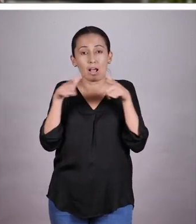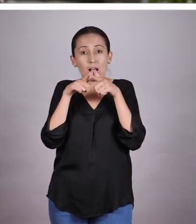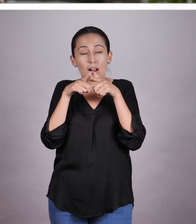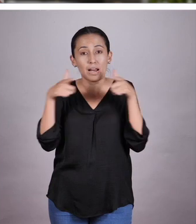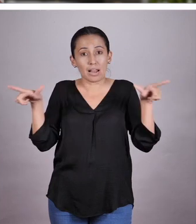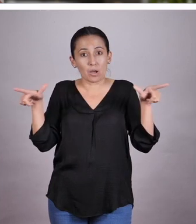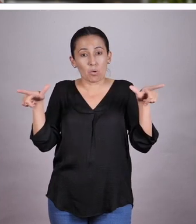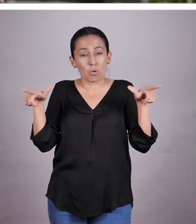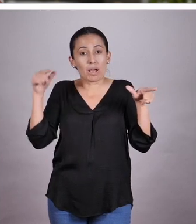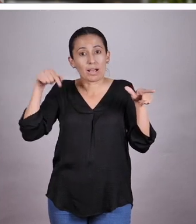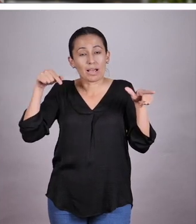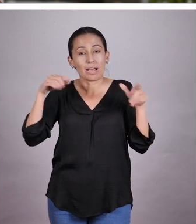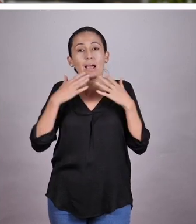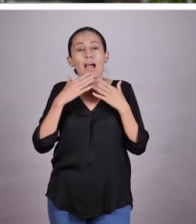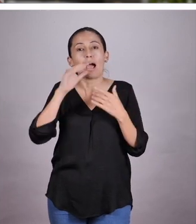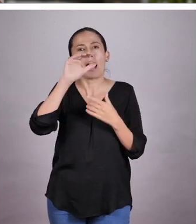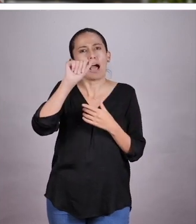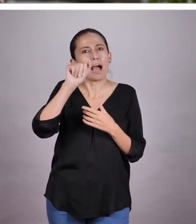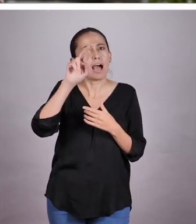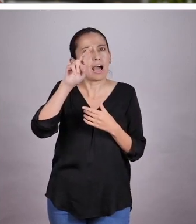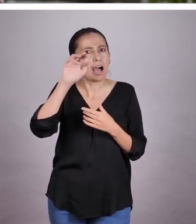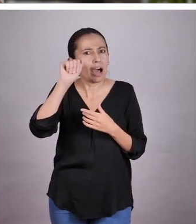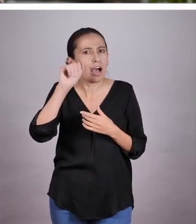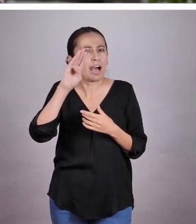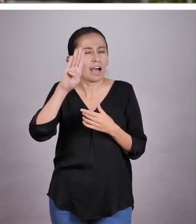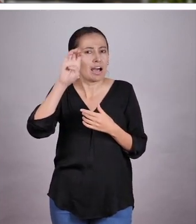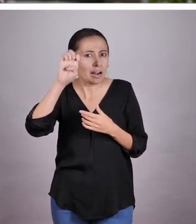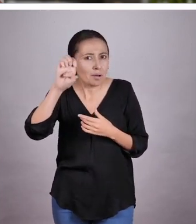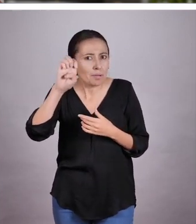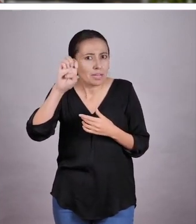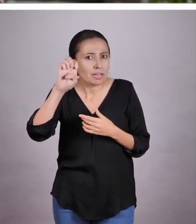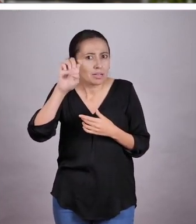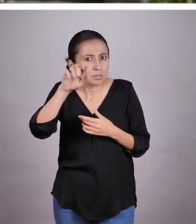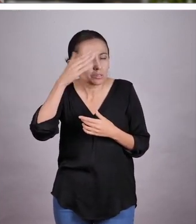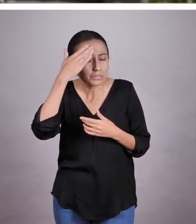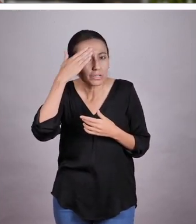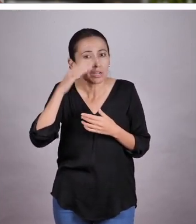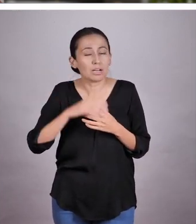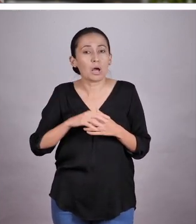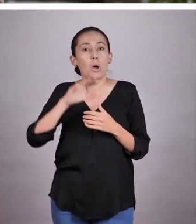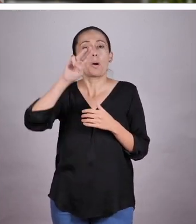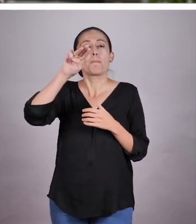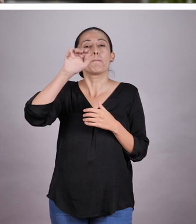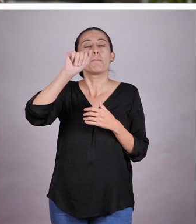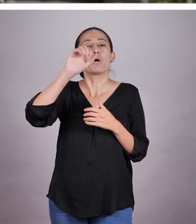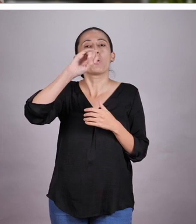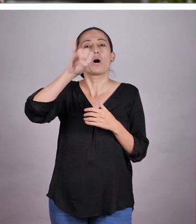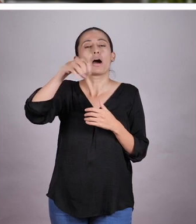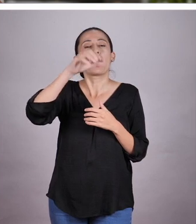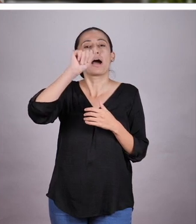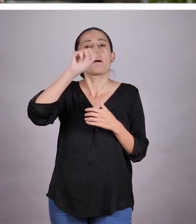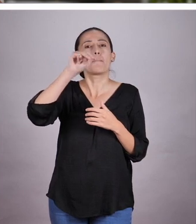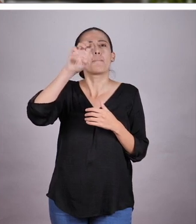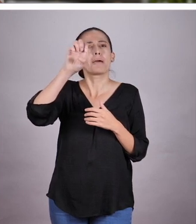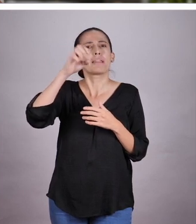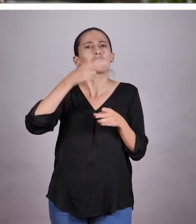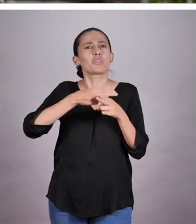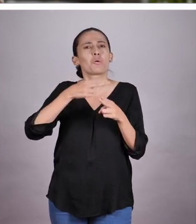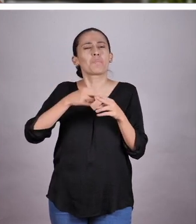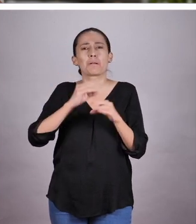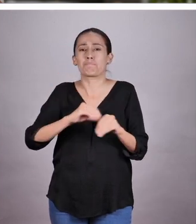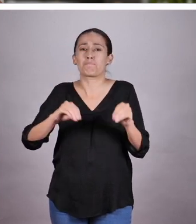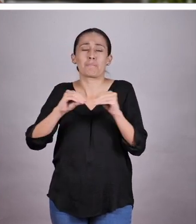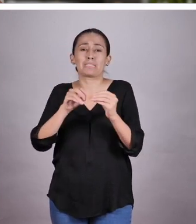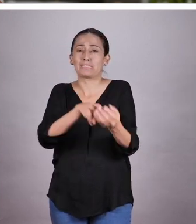ese continente es árabe? Es más, el nombre más común es Muhammad. No obstante, su poder